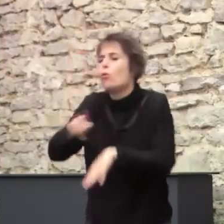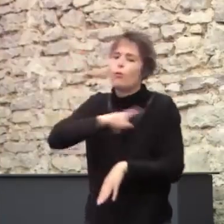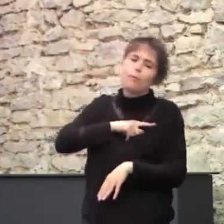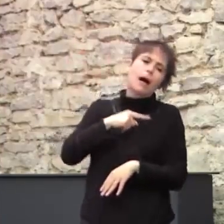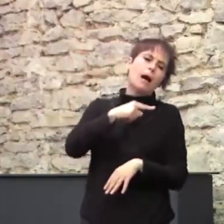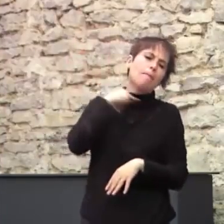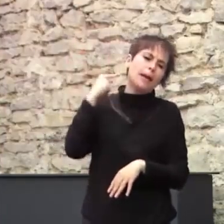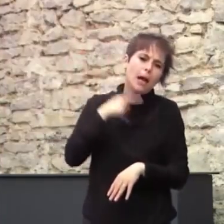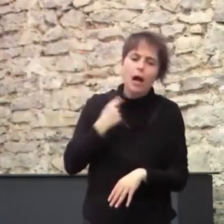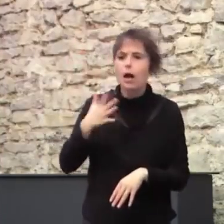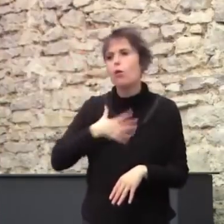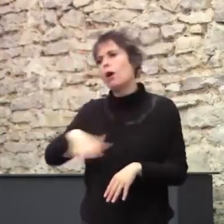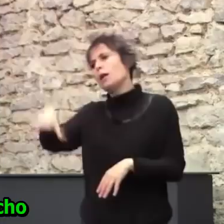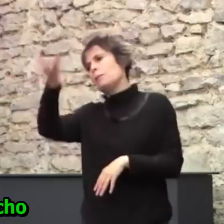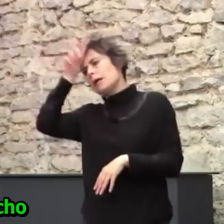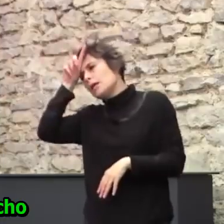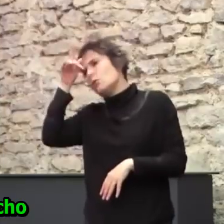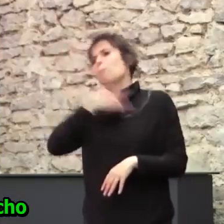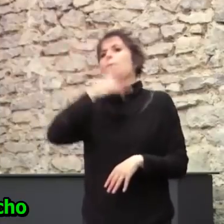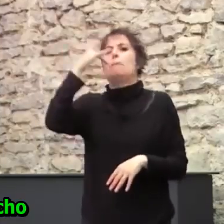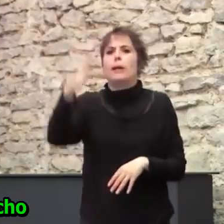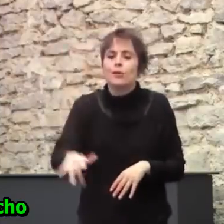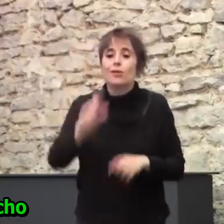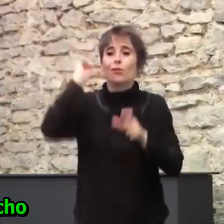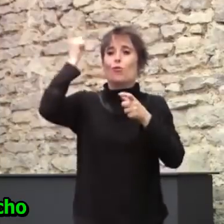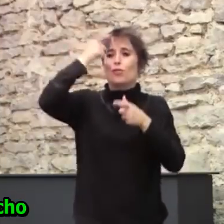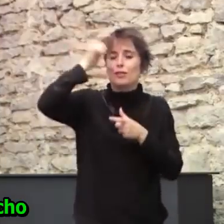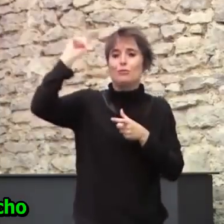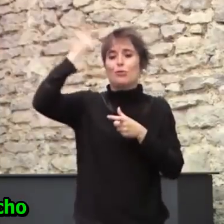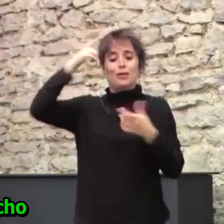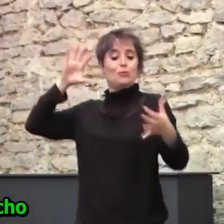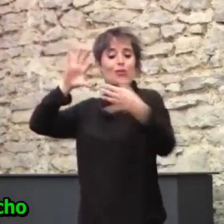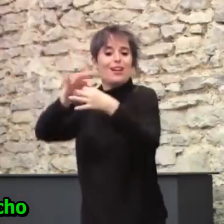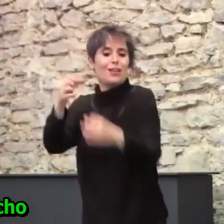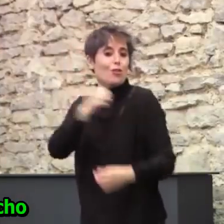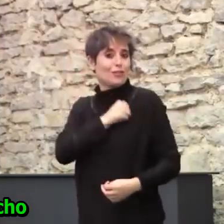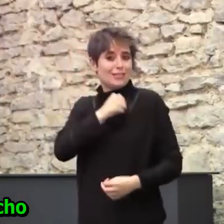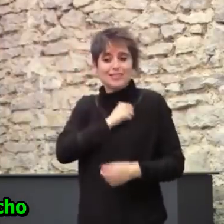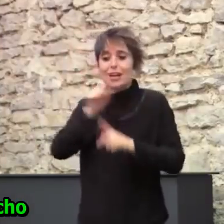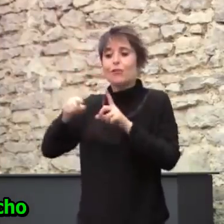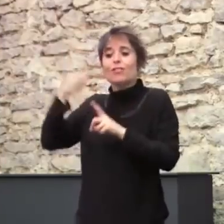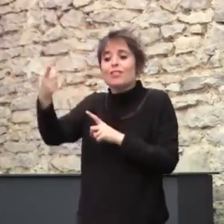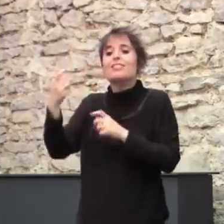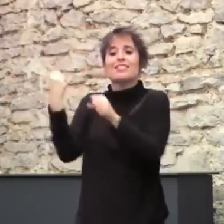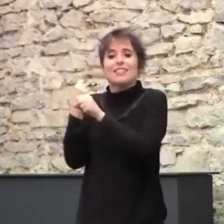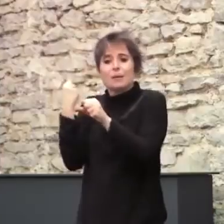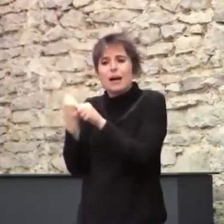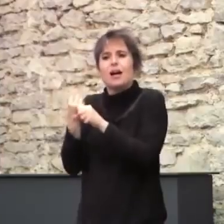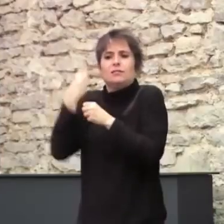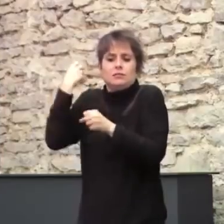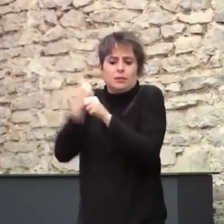pecado, el arrepentimiento, la redención, todos son conceptos cristianos que tenemos luego que trabajar mucho para